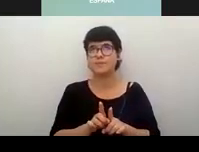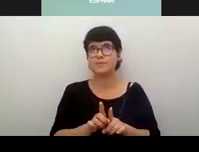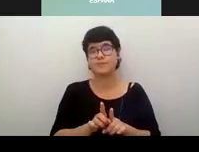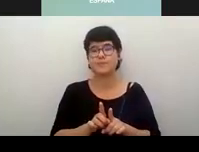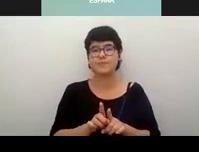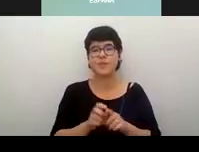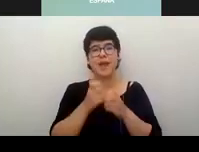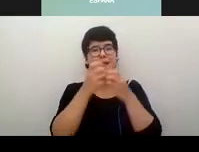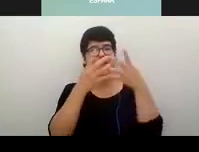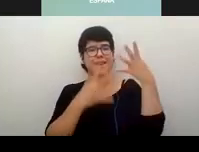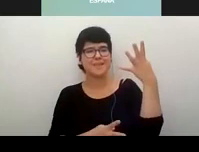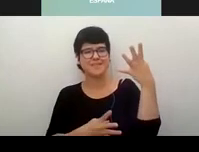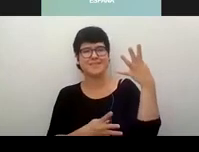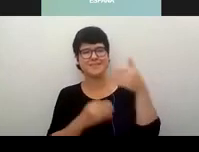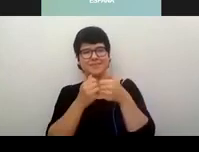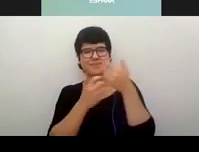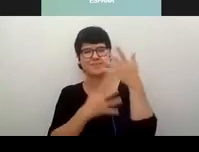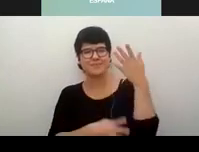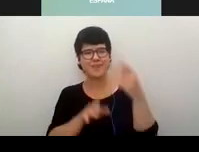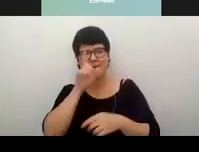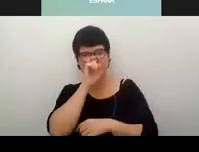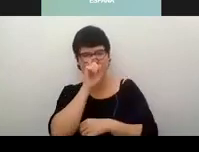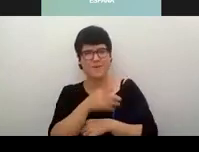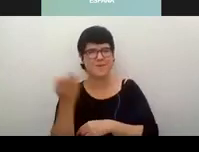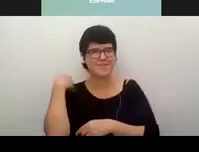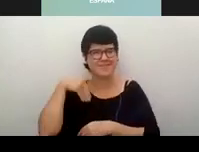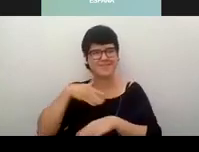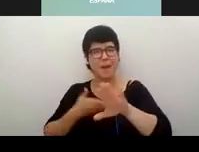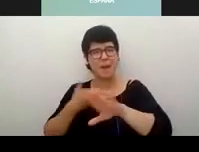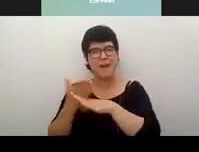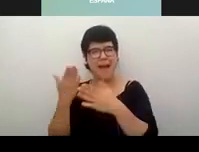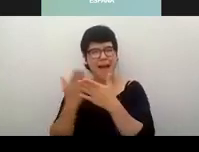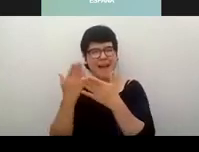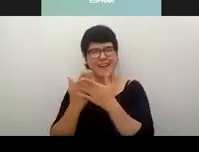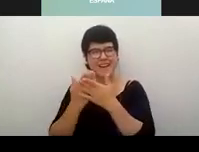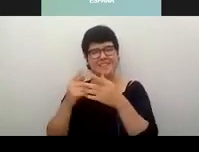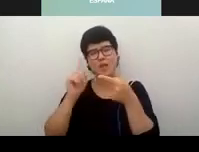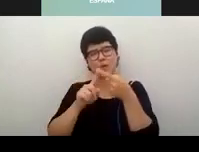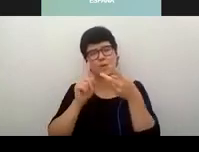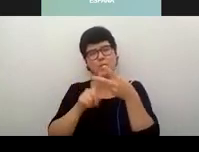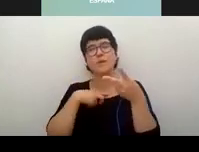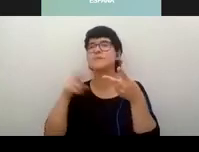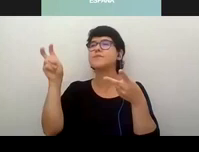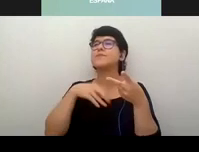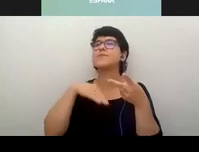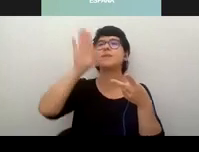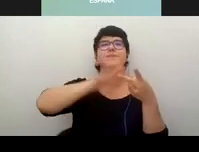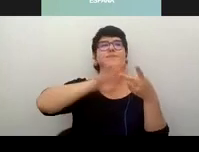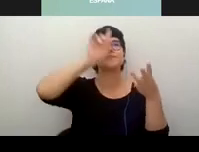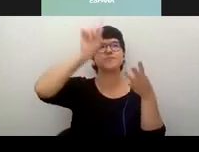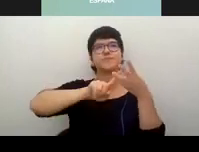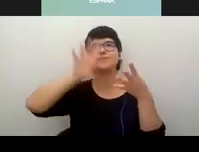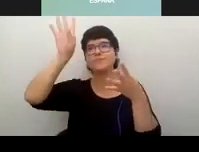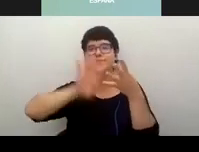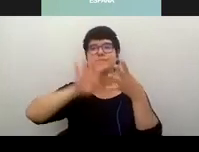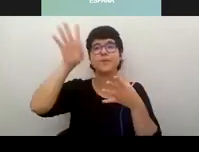lista. ¿Os acordáis cuando íbamos a clase, cuando éramos pequeños, que pasaban lista a ver si habíamos venido a clase o no, o habíamos hecho